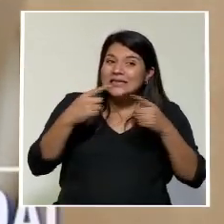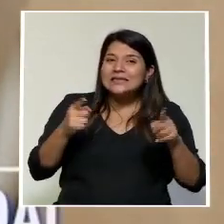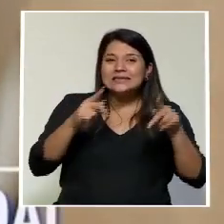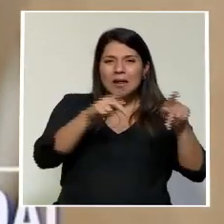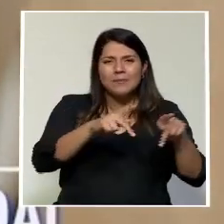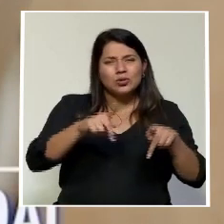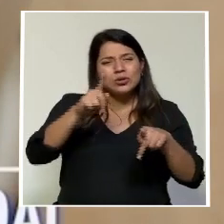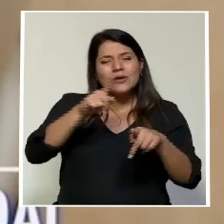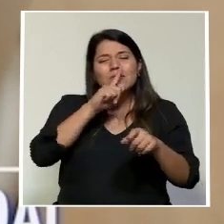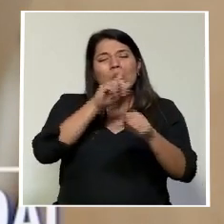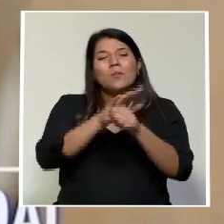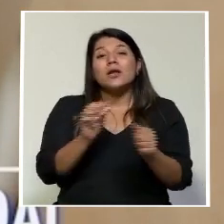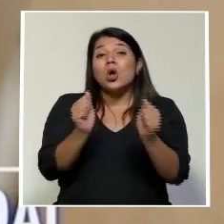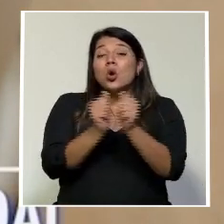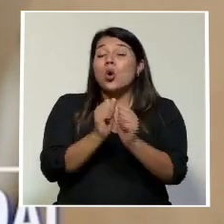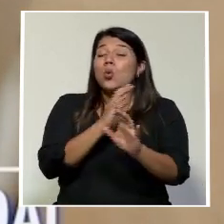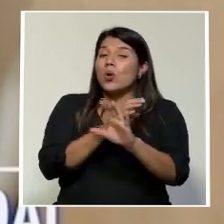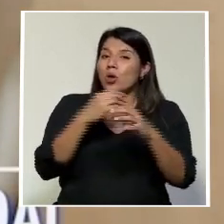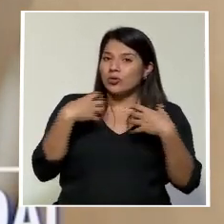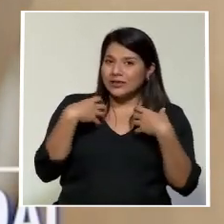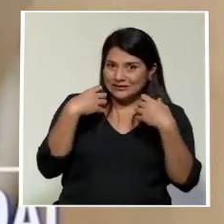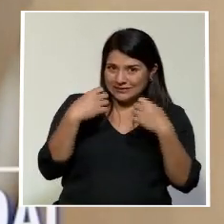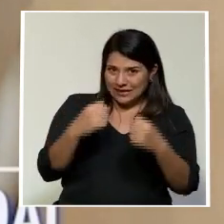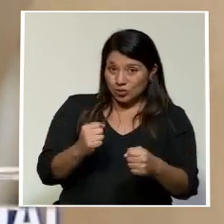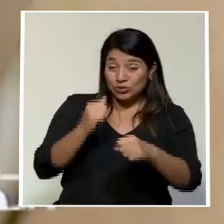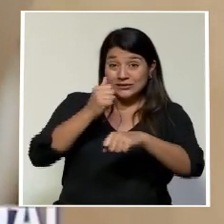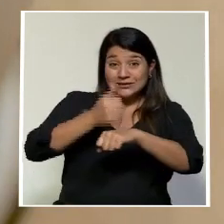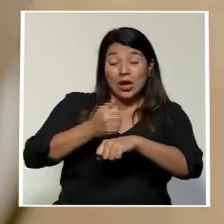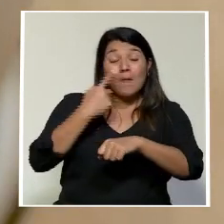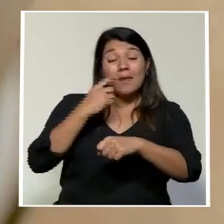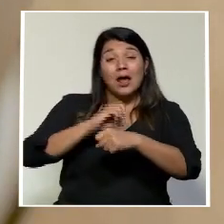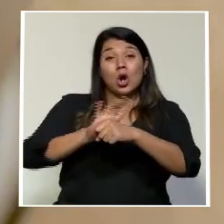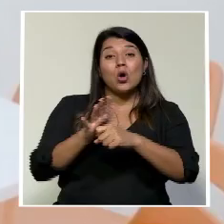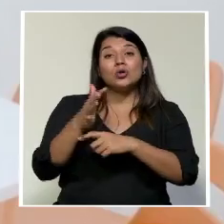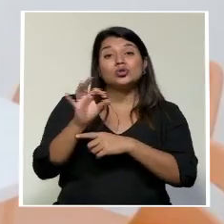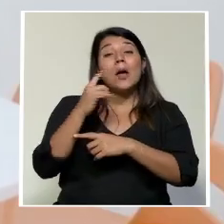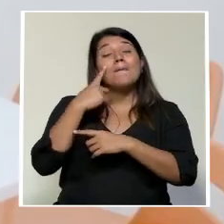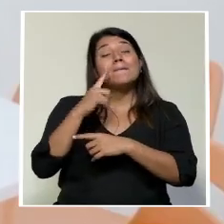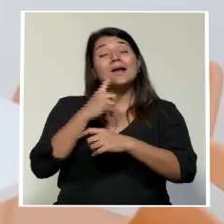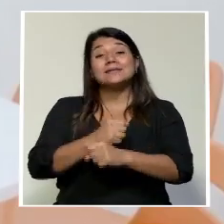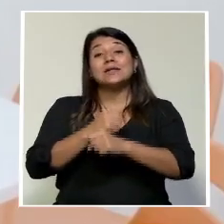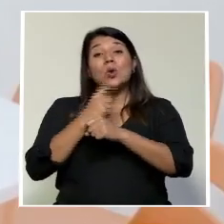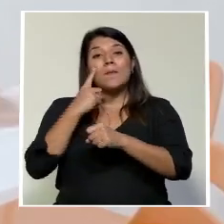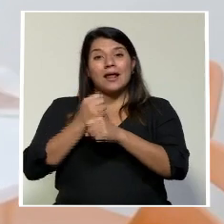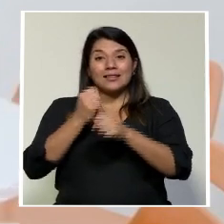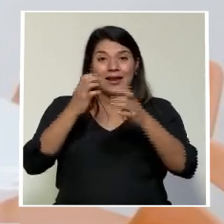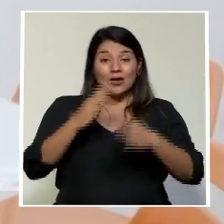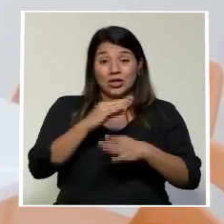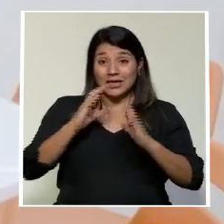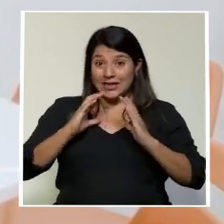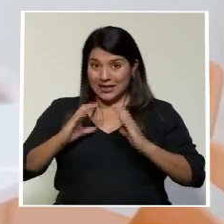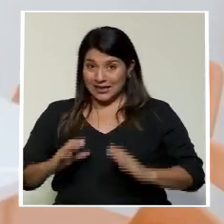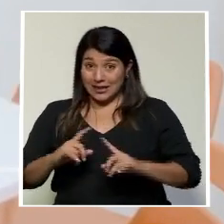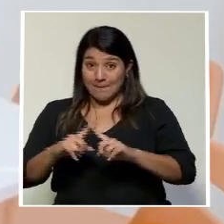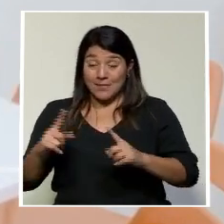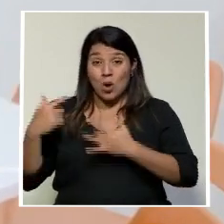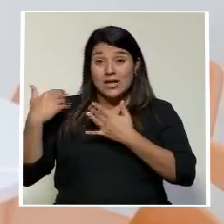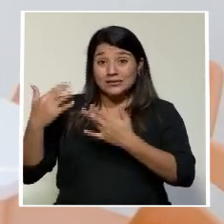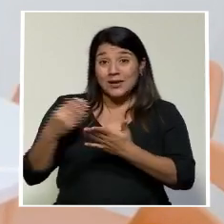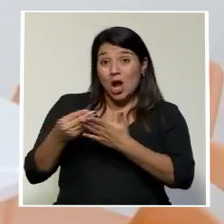cumplimiento de las directrices sanitarias y protocolos COVID-19 por la seguridad de sus trabajadores y sus clientes. Pero esperan que los